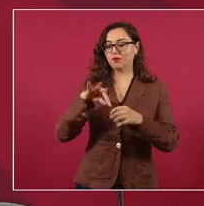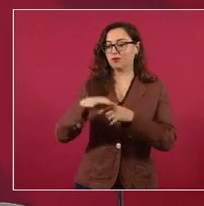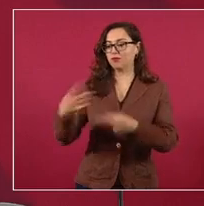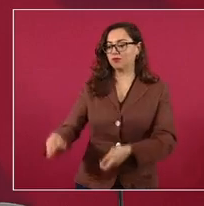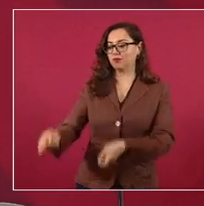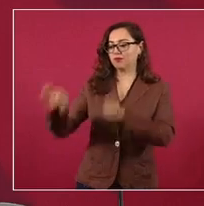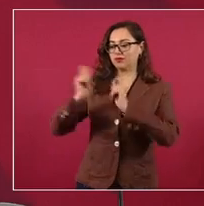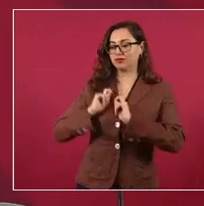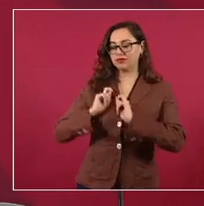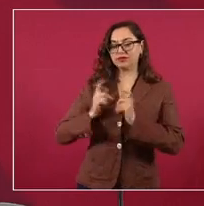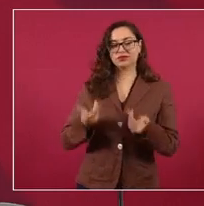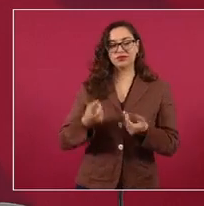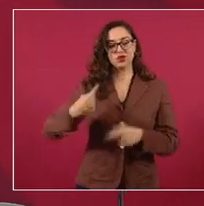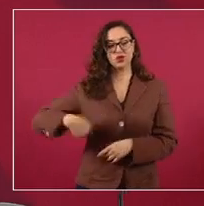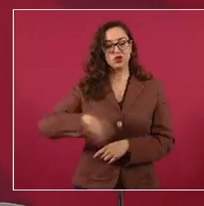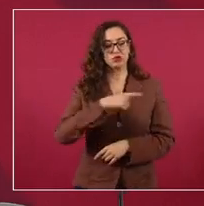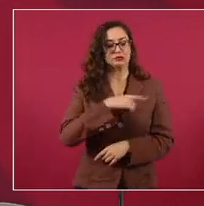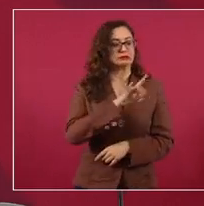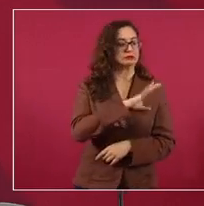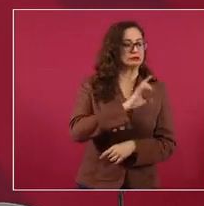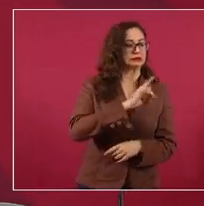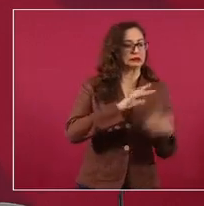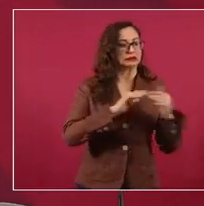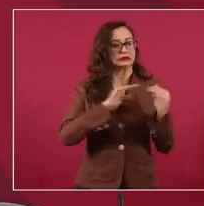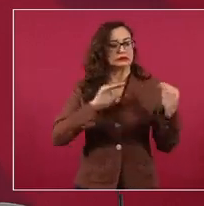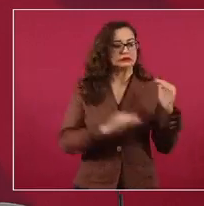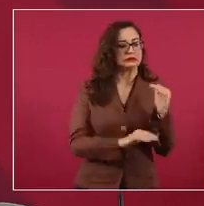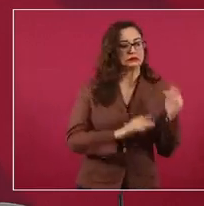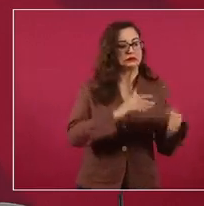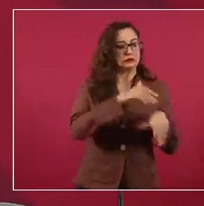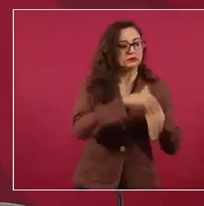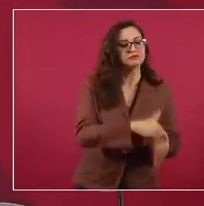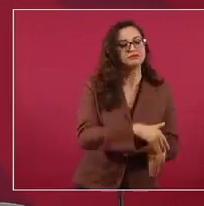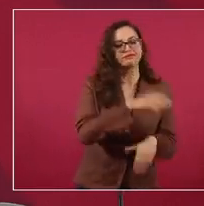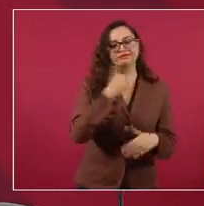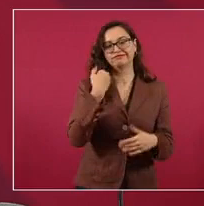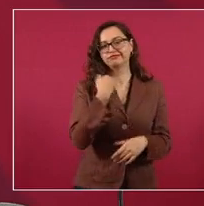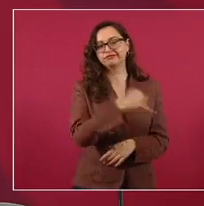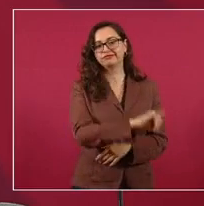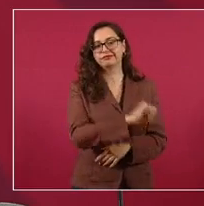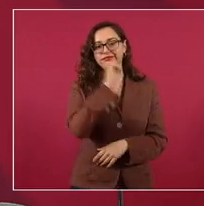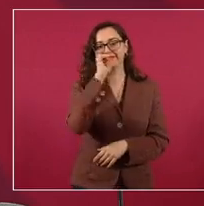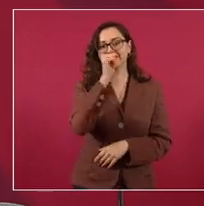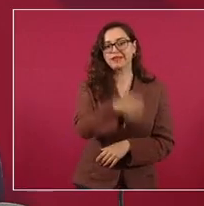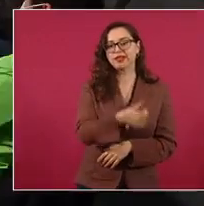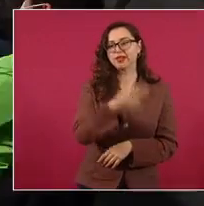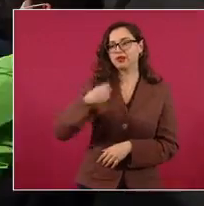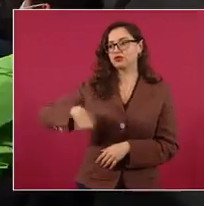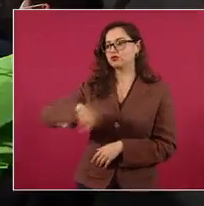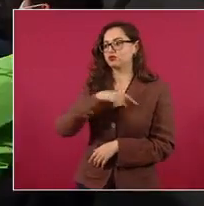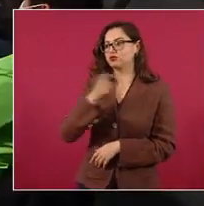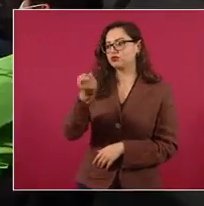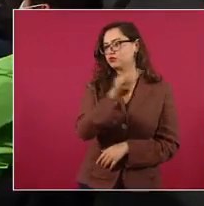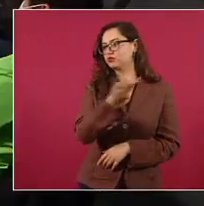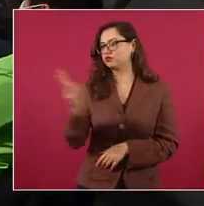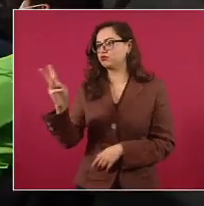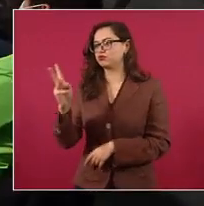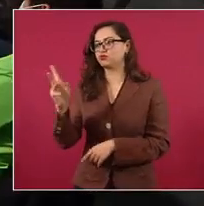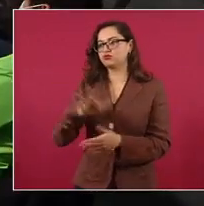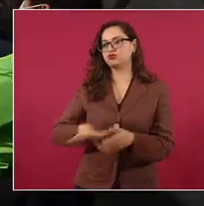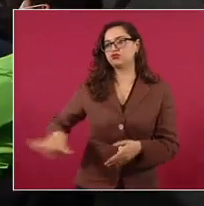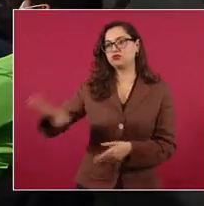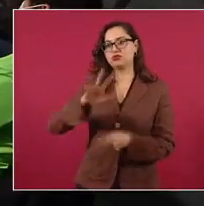No estamos subordinados a nadie. Siempre lo he dicho. Nuestro único